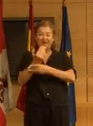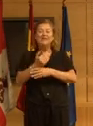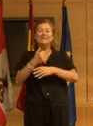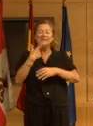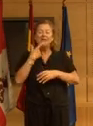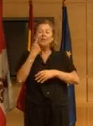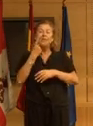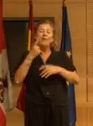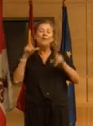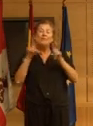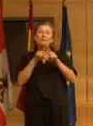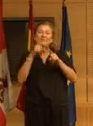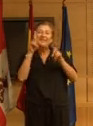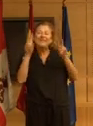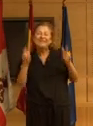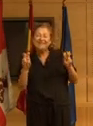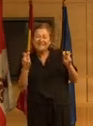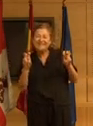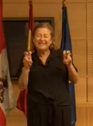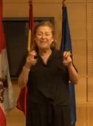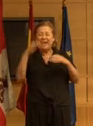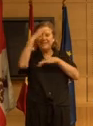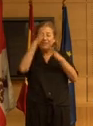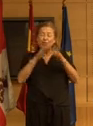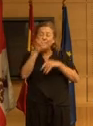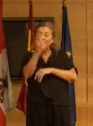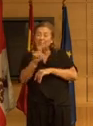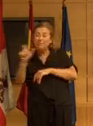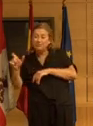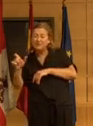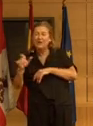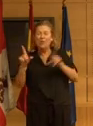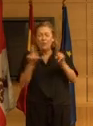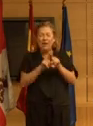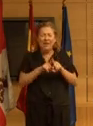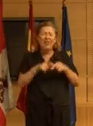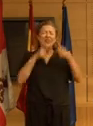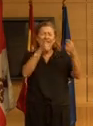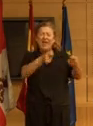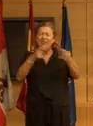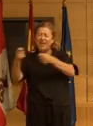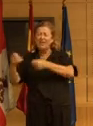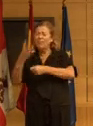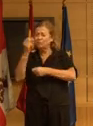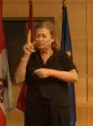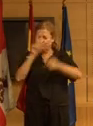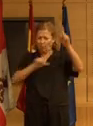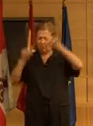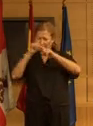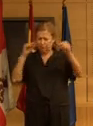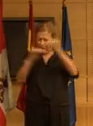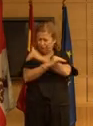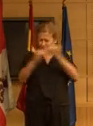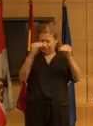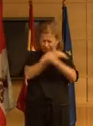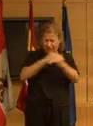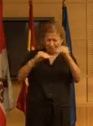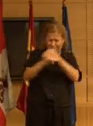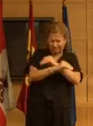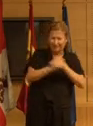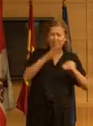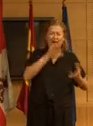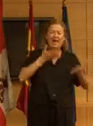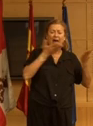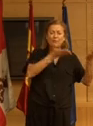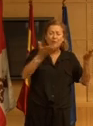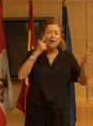efectivamente se trata de un aspecto de la atención a las personas que genera muchas controversias. En la prestación de